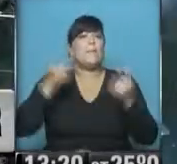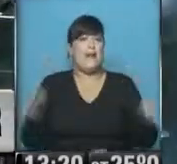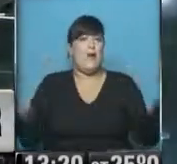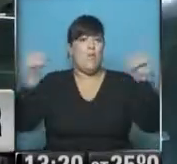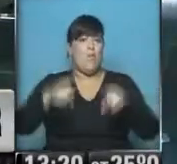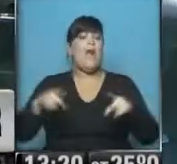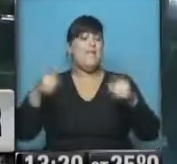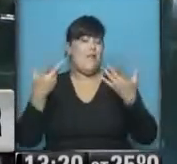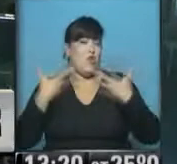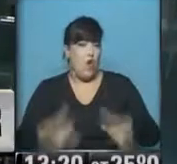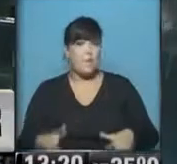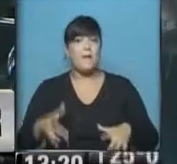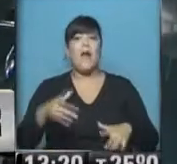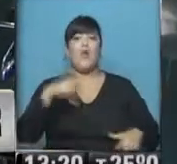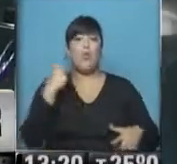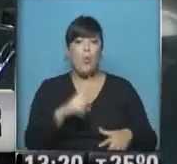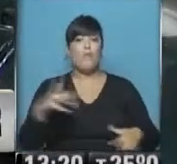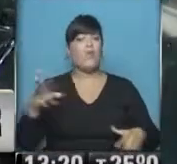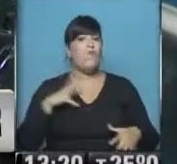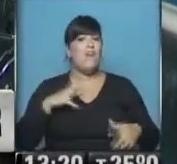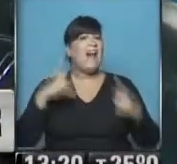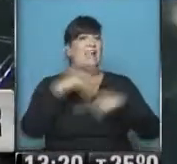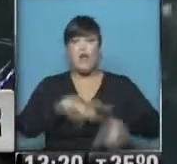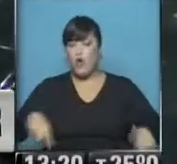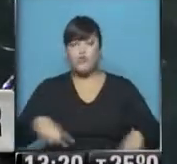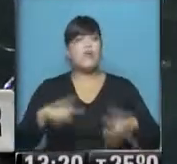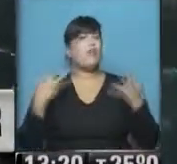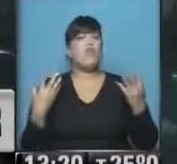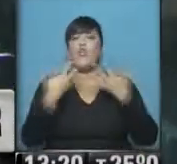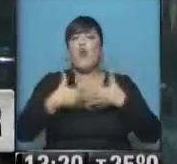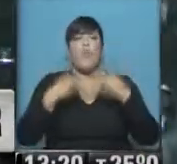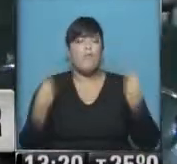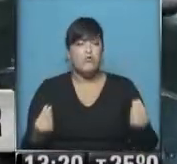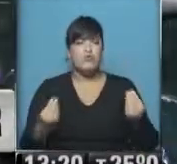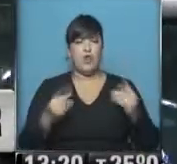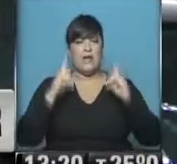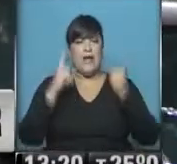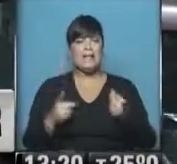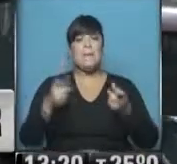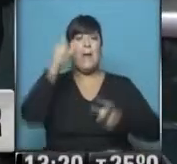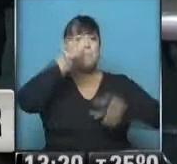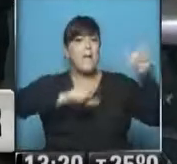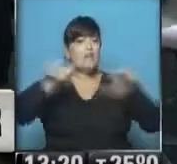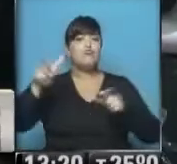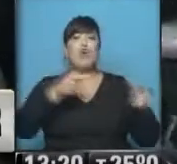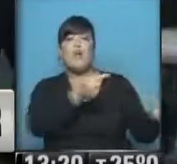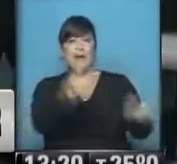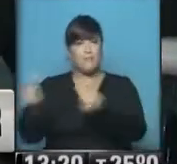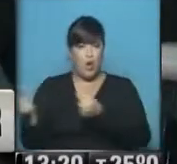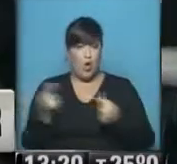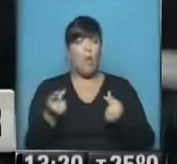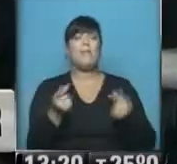que es una herramienta para cuando faltan cosas en las góndolas cómo funciona Simona y qué rol cumplen los consumidores tenemos placas para